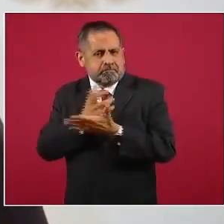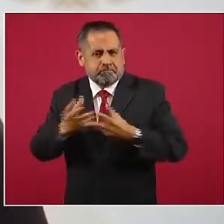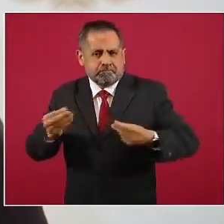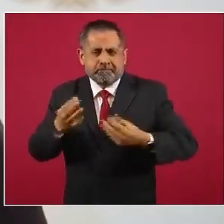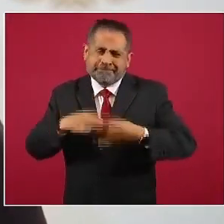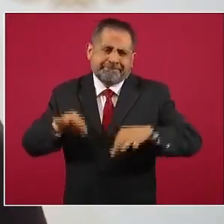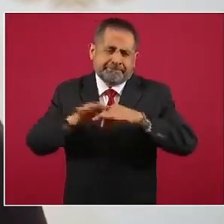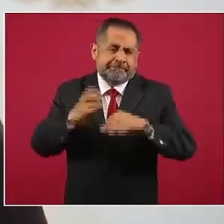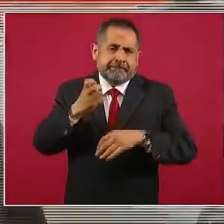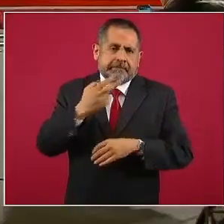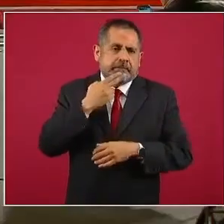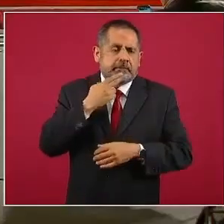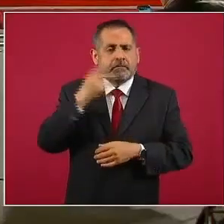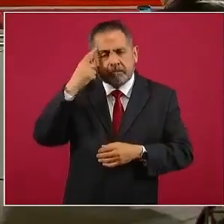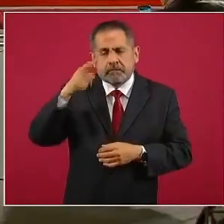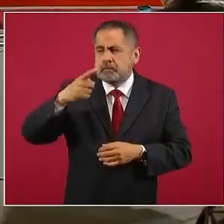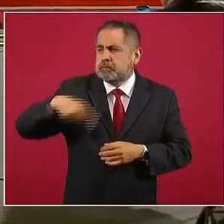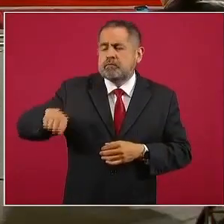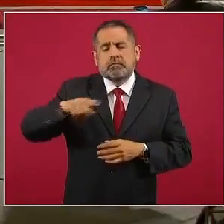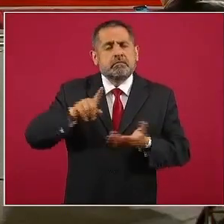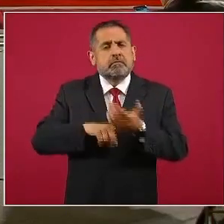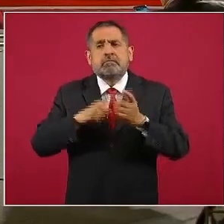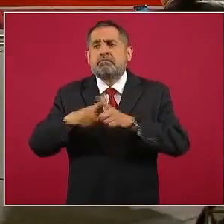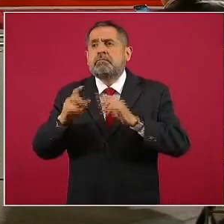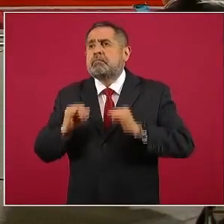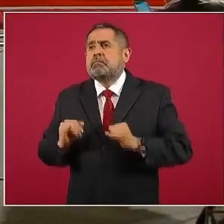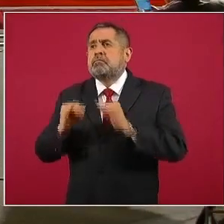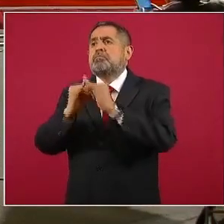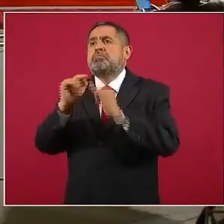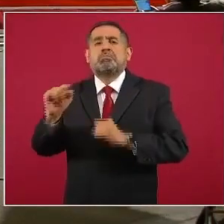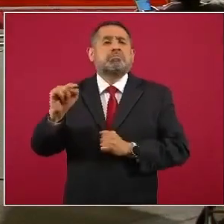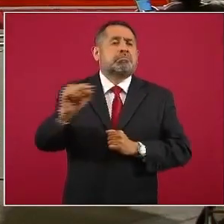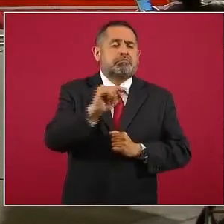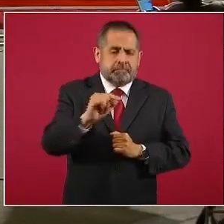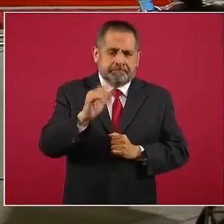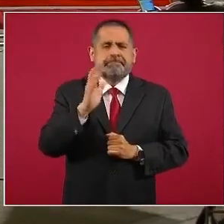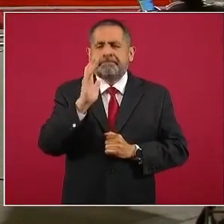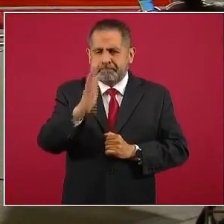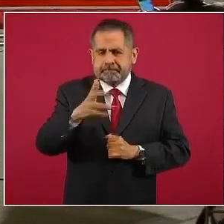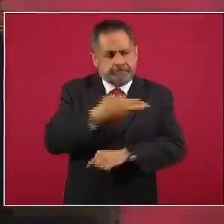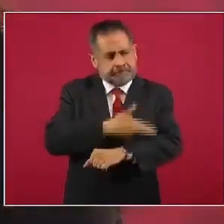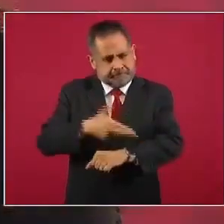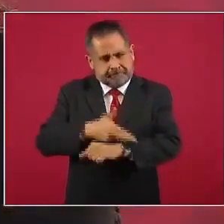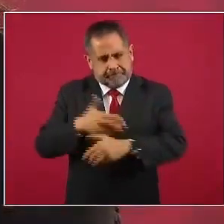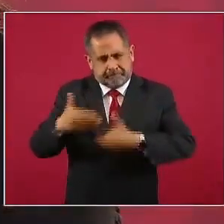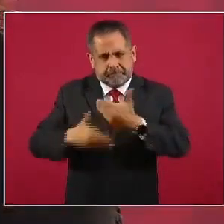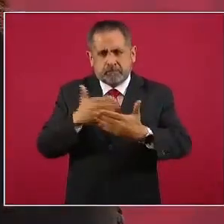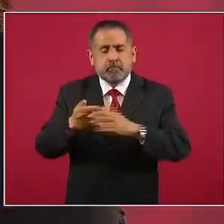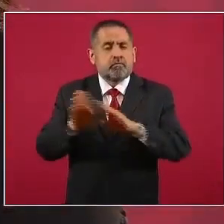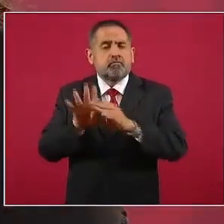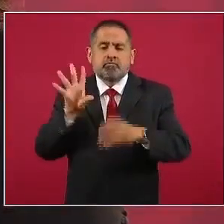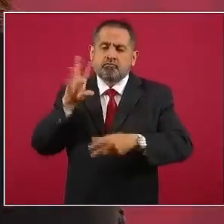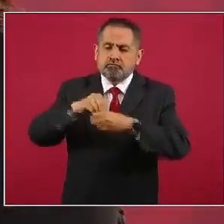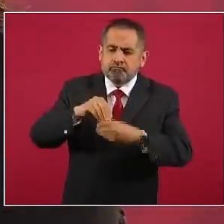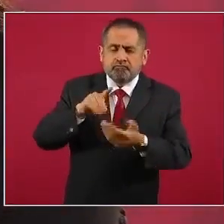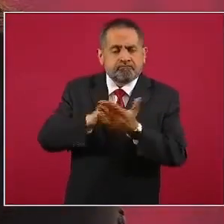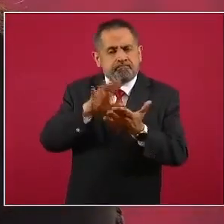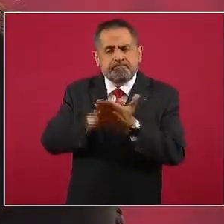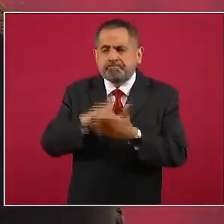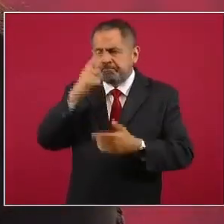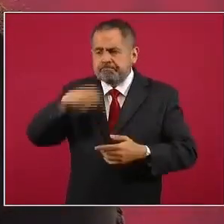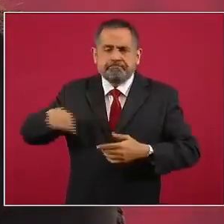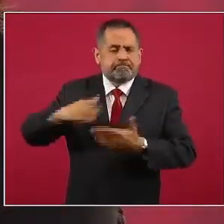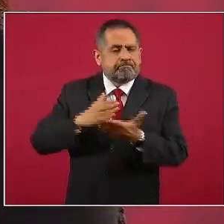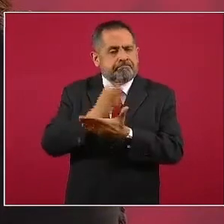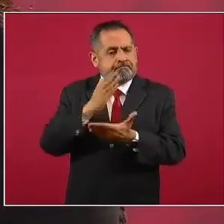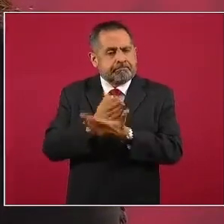muy importante señalar que las instituciones han dado el paso para poder tener la implementación y el acceso